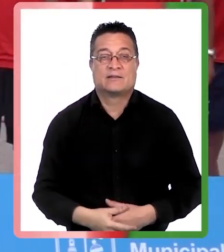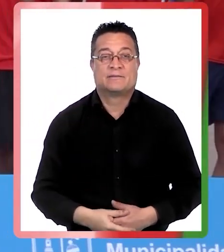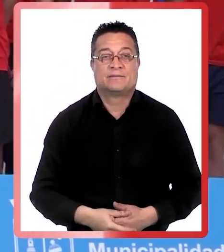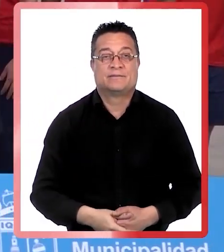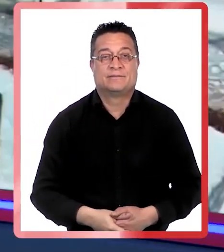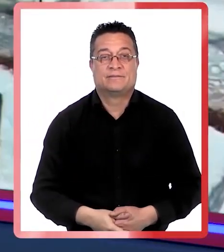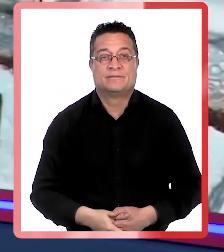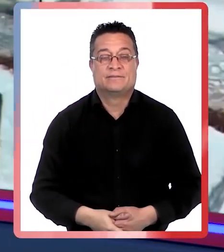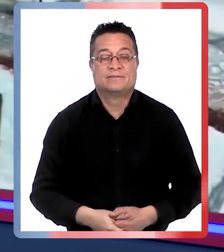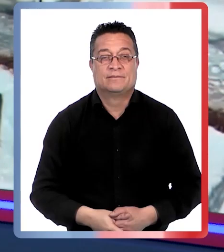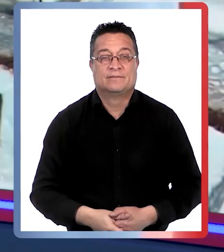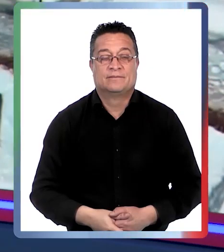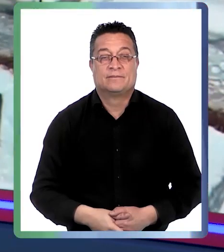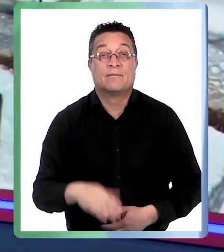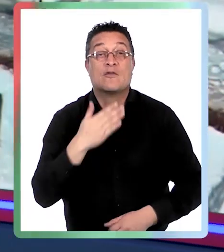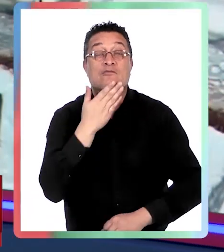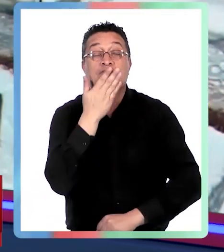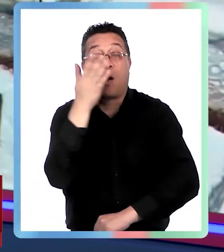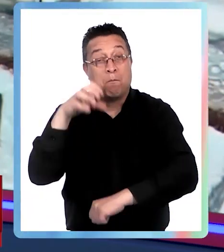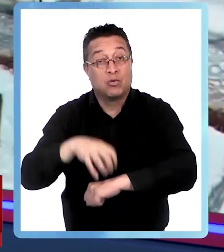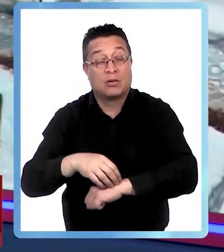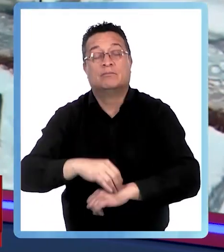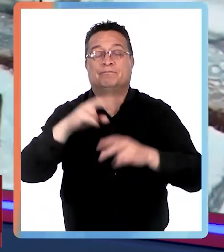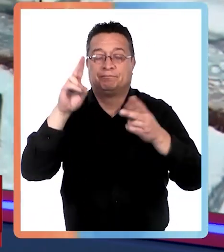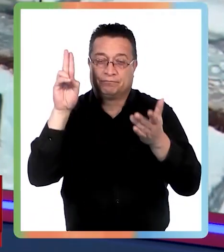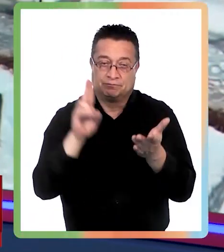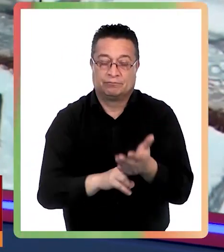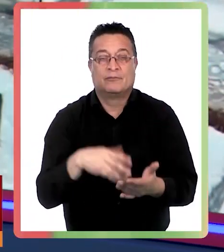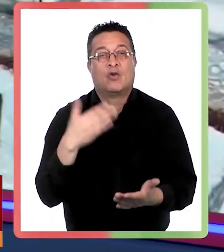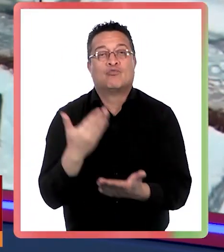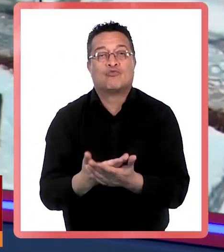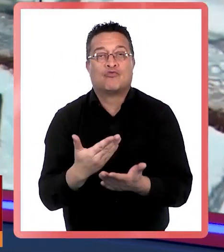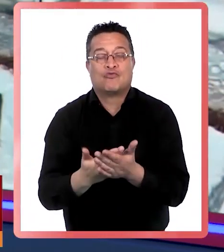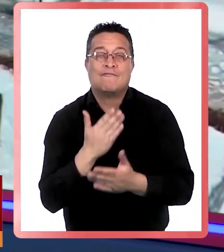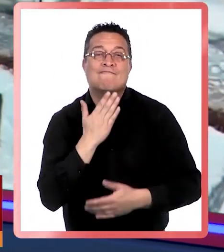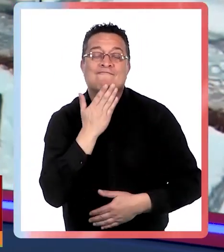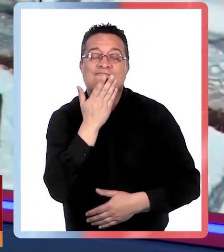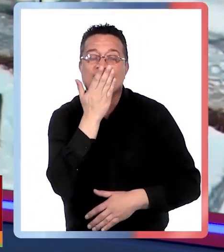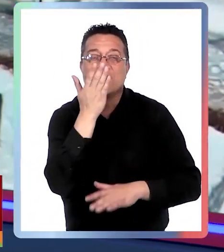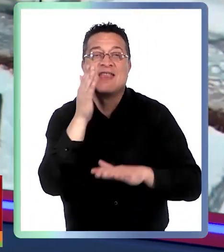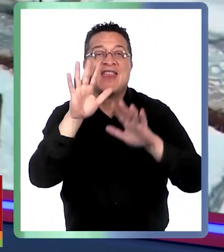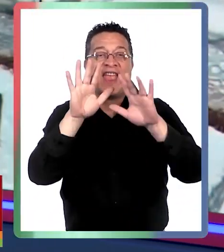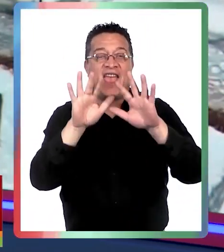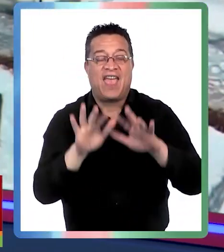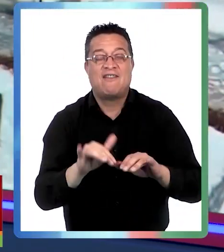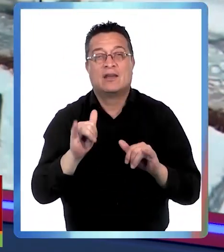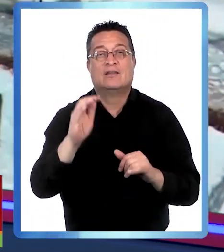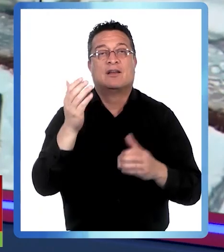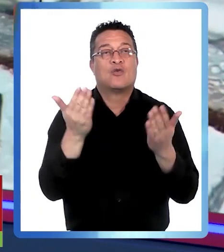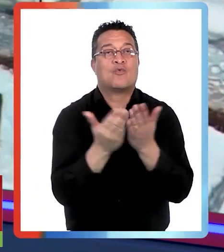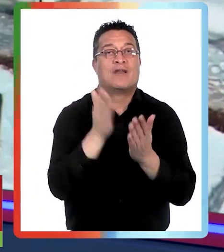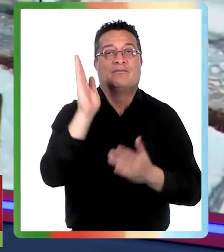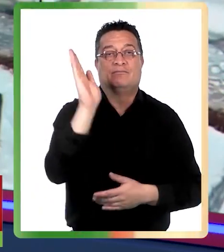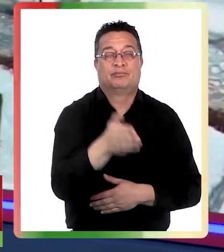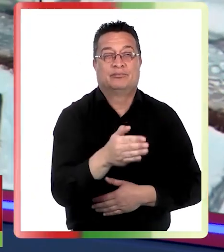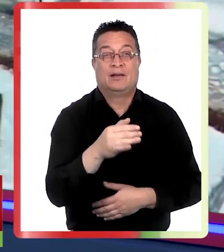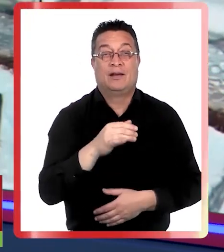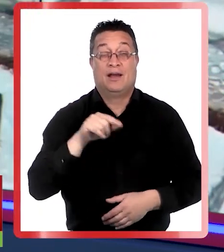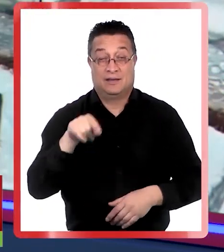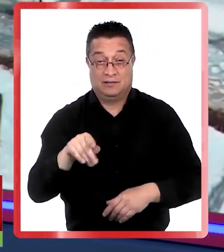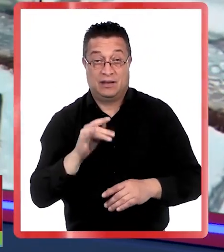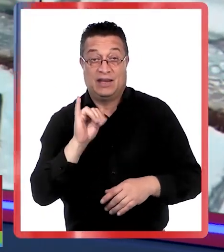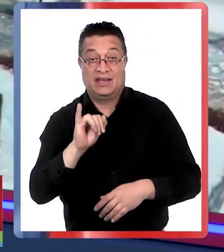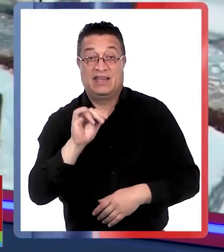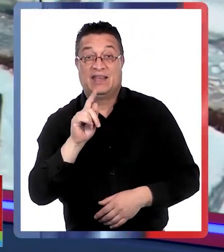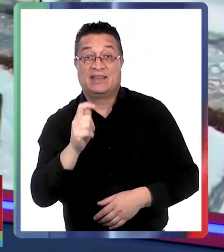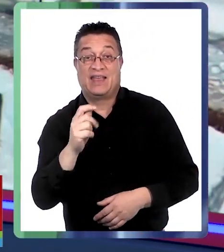23 y en puntaarenas definitivamente aprovecharon la nieve y la suspensión de clases Como cada año itv Patagonia organizó